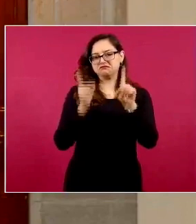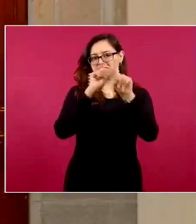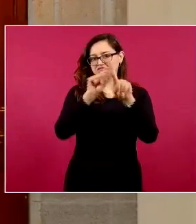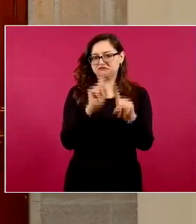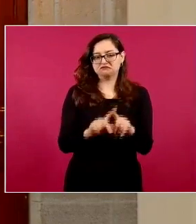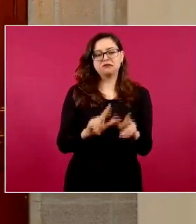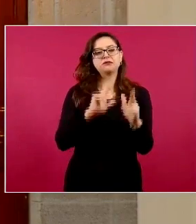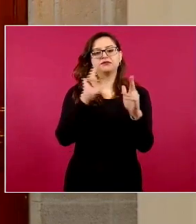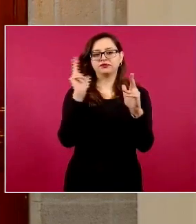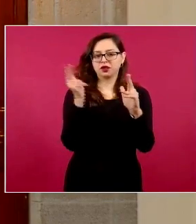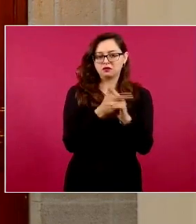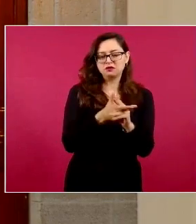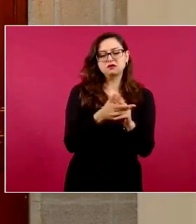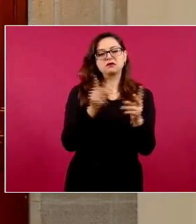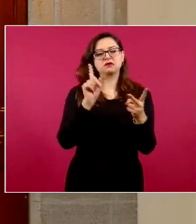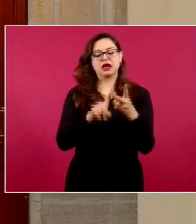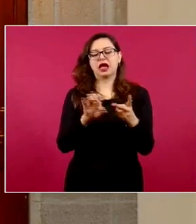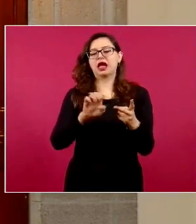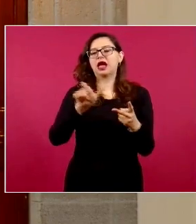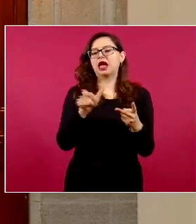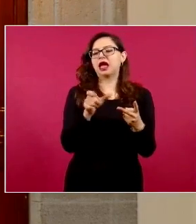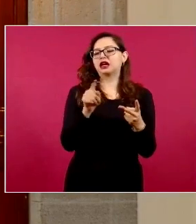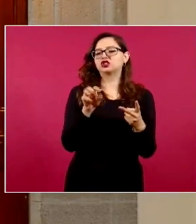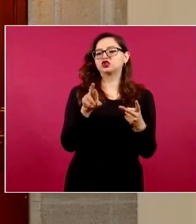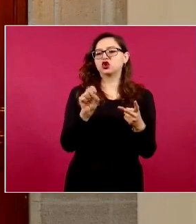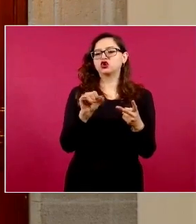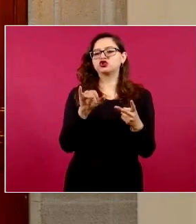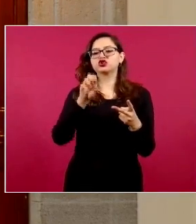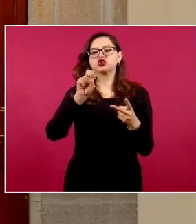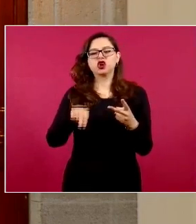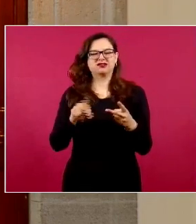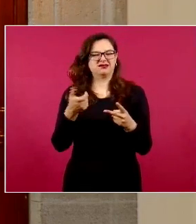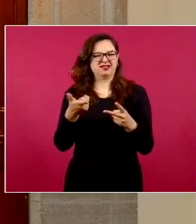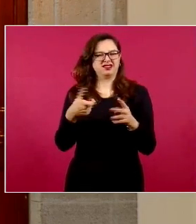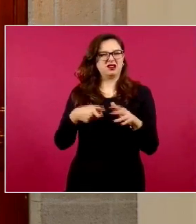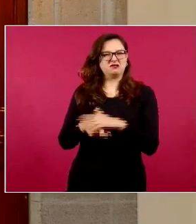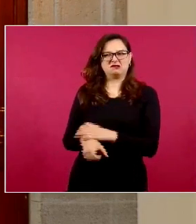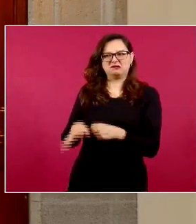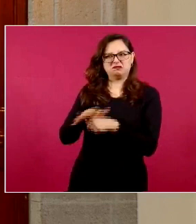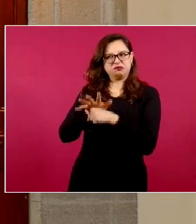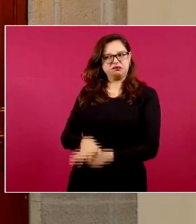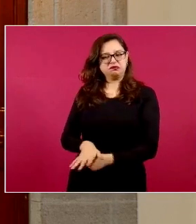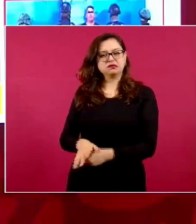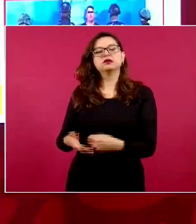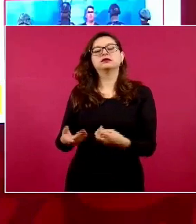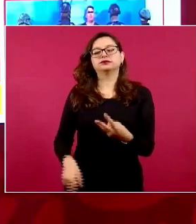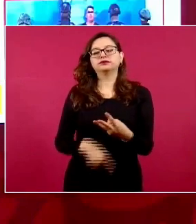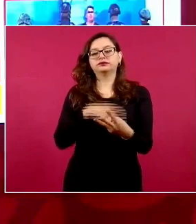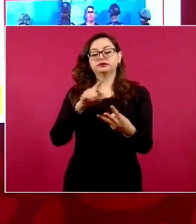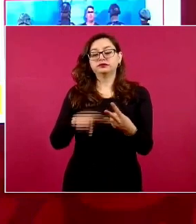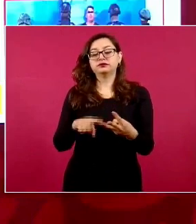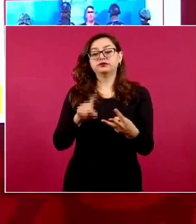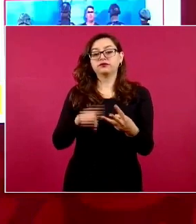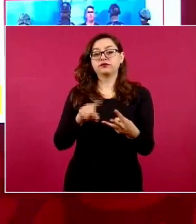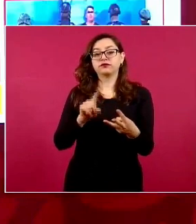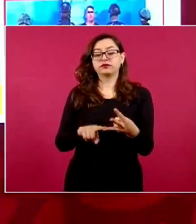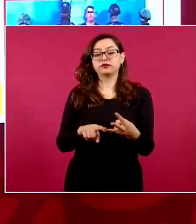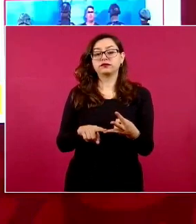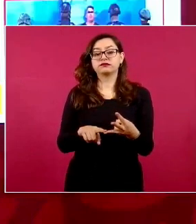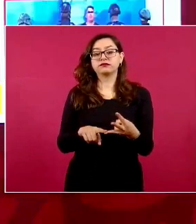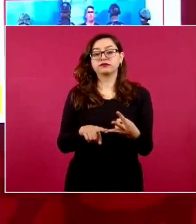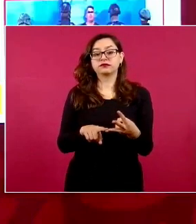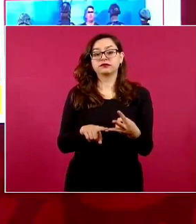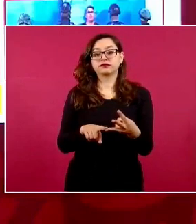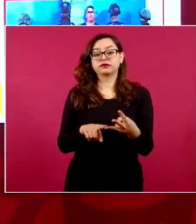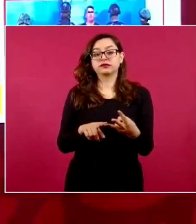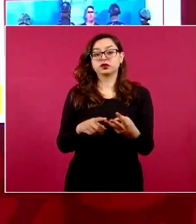homicidio y extorsión, y particularmente a él se le acusa de los homicidios